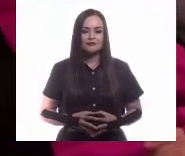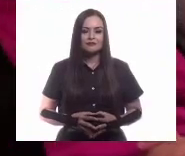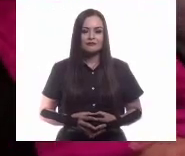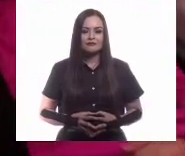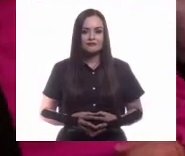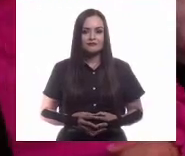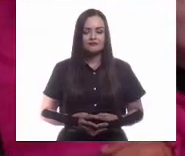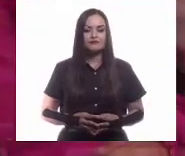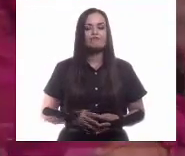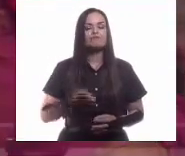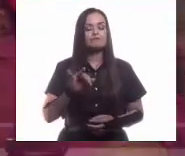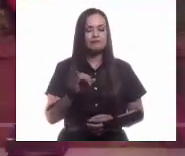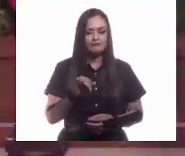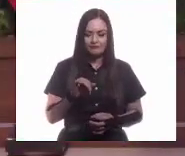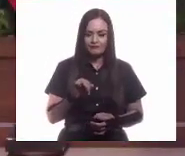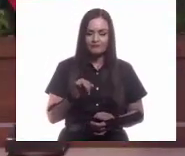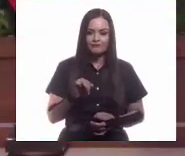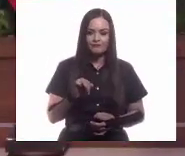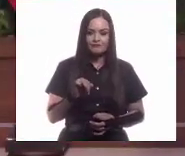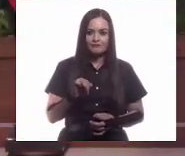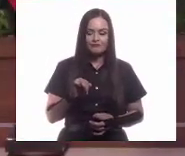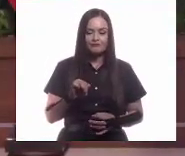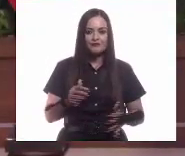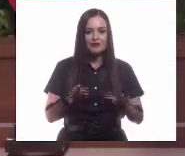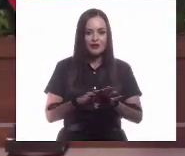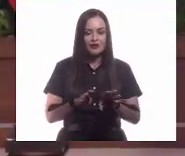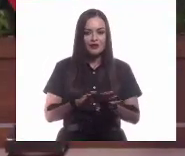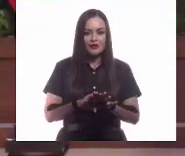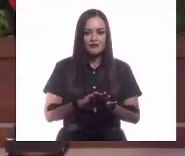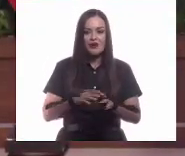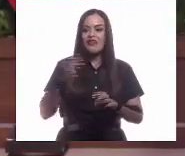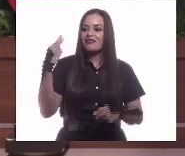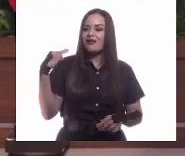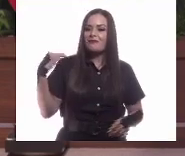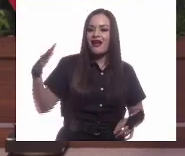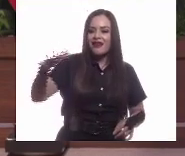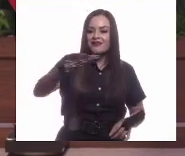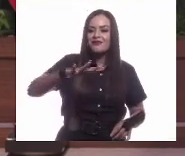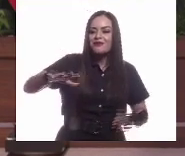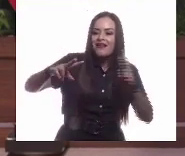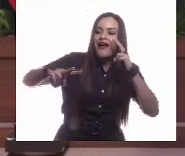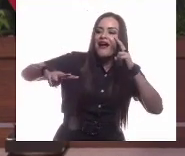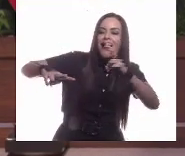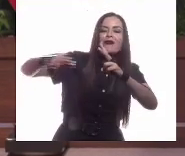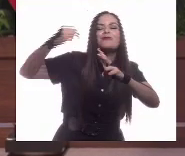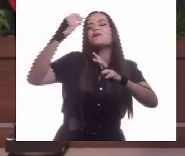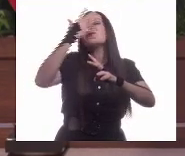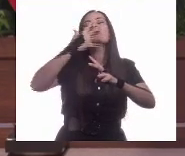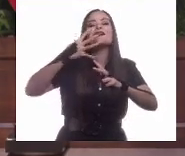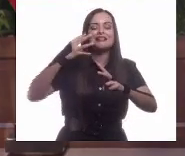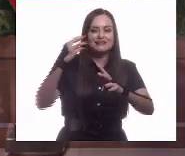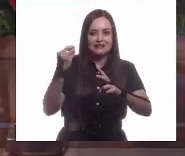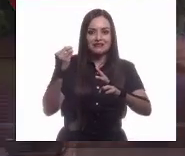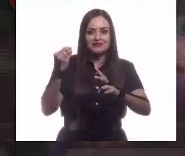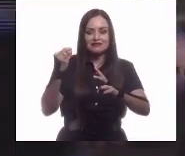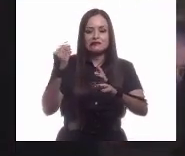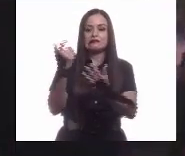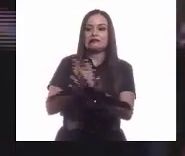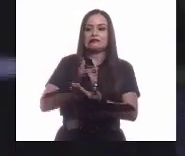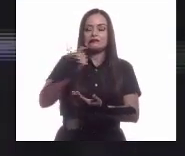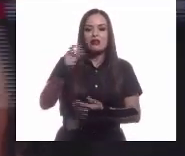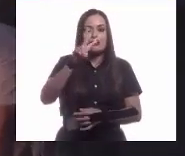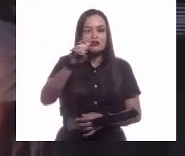Continuamos, además, con el embellecimiento del malecón de nuestra capital, en el que hemos invertido más